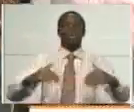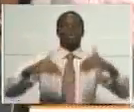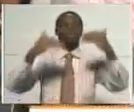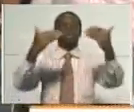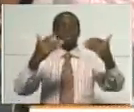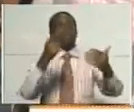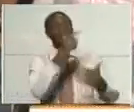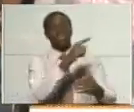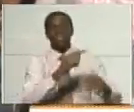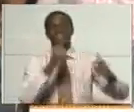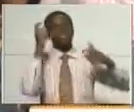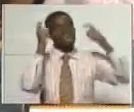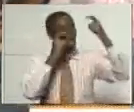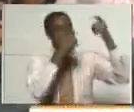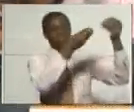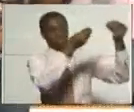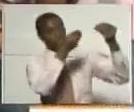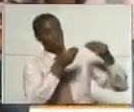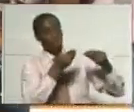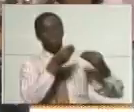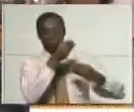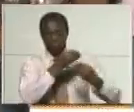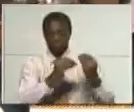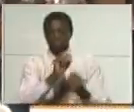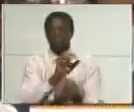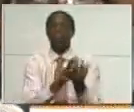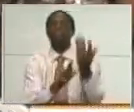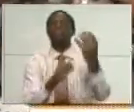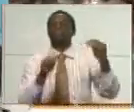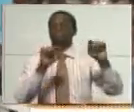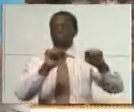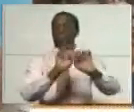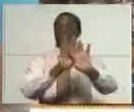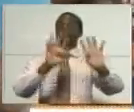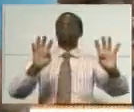legado de nuestro comandante Hugo Chávez. Así que estamos en batalla.